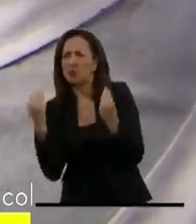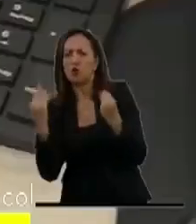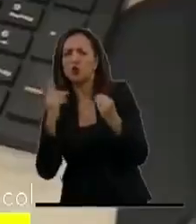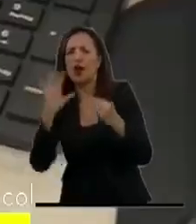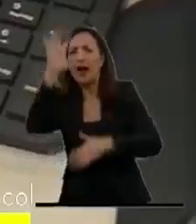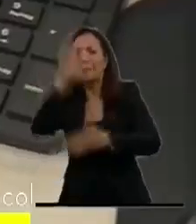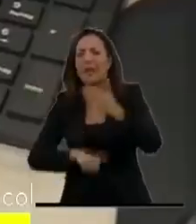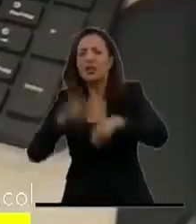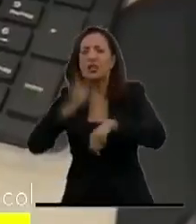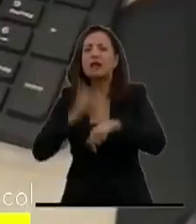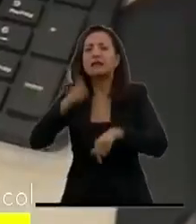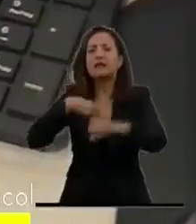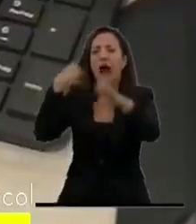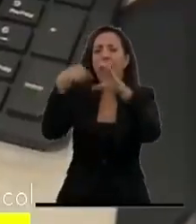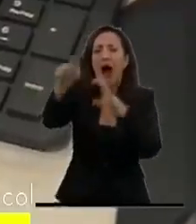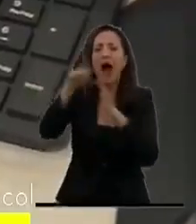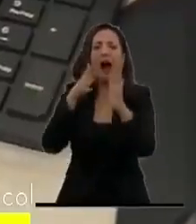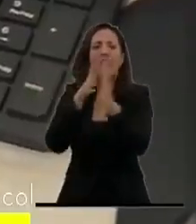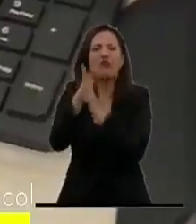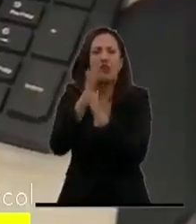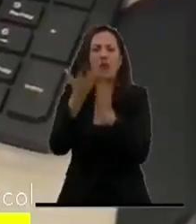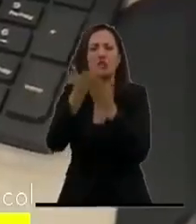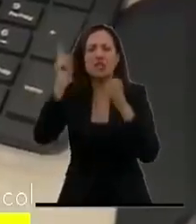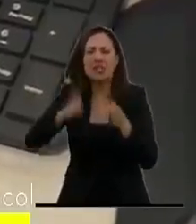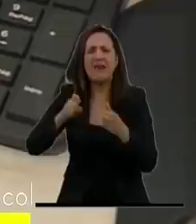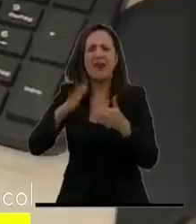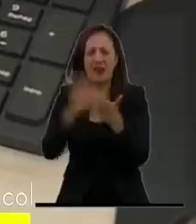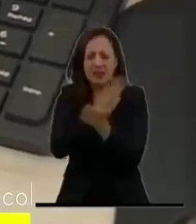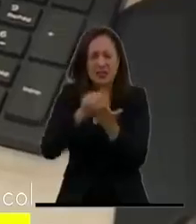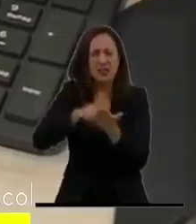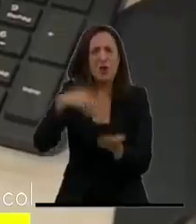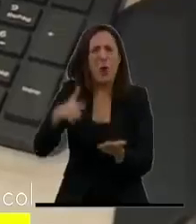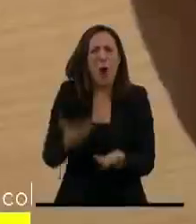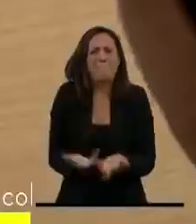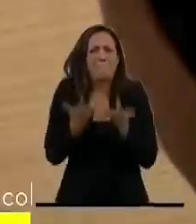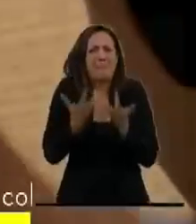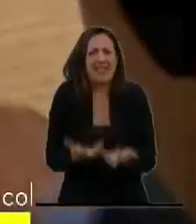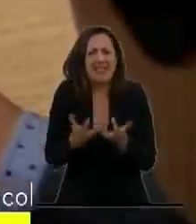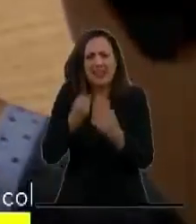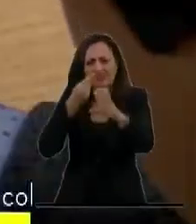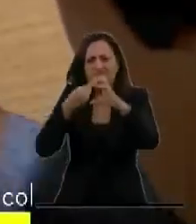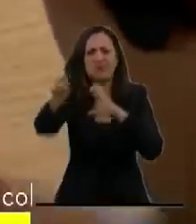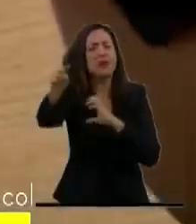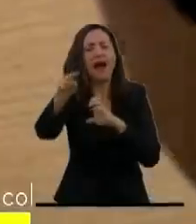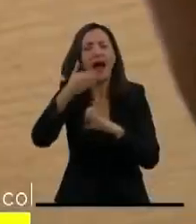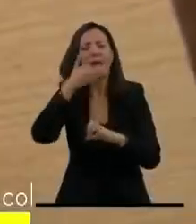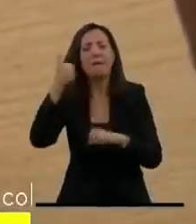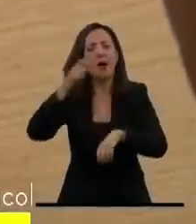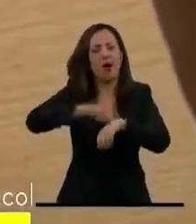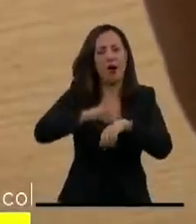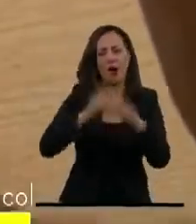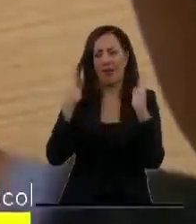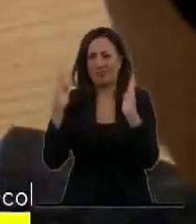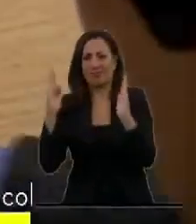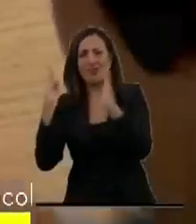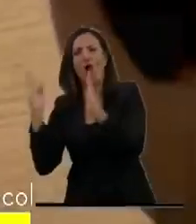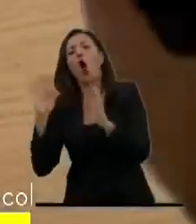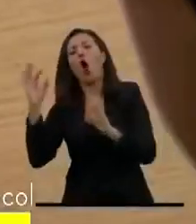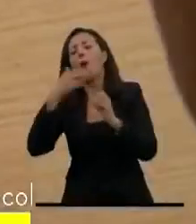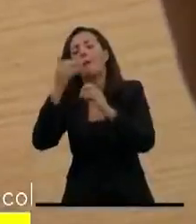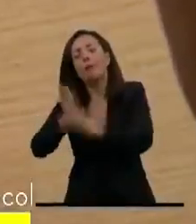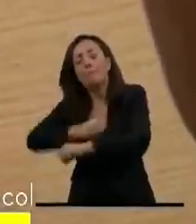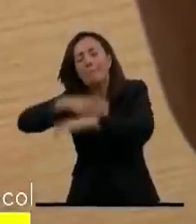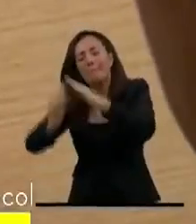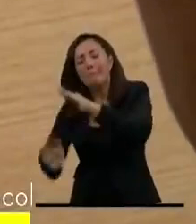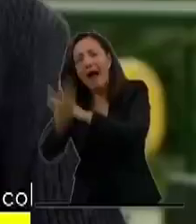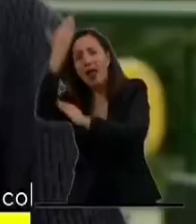tanto tráfico. Puede ser entre las 12 del día y la 1 de la tarde, o después de las 8 de la noche hasta la madrugada. Si de repente puedo